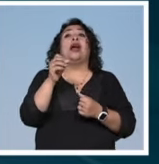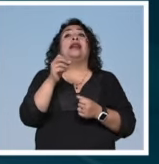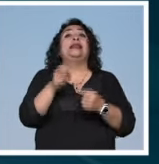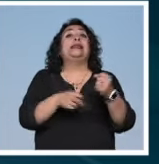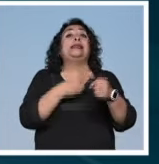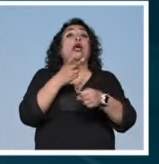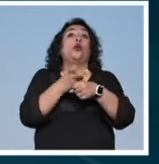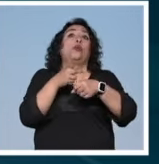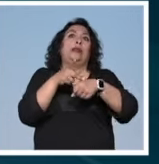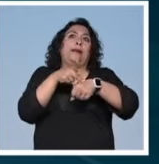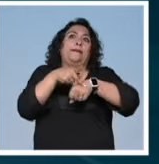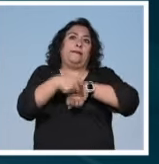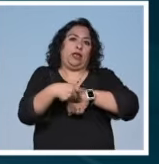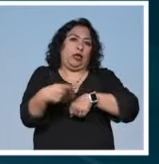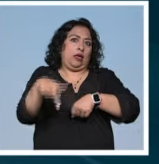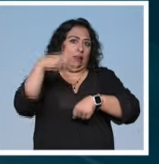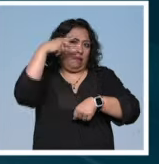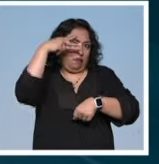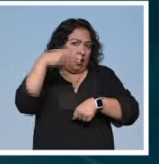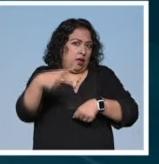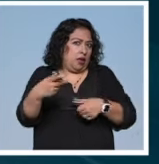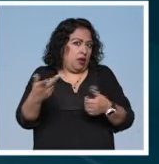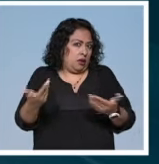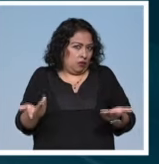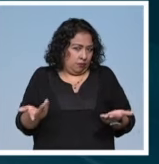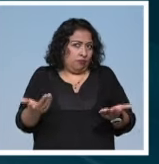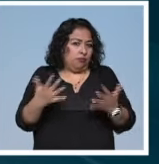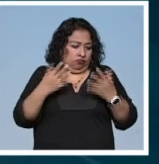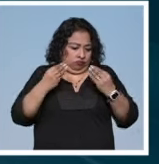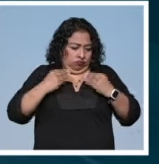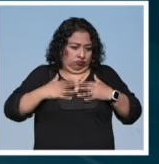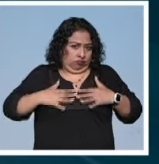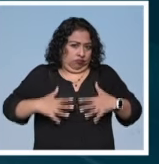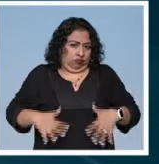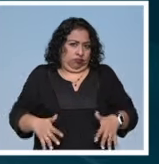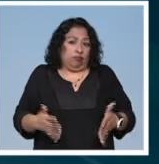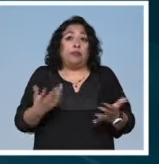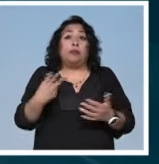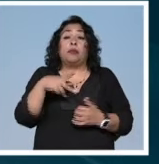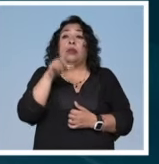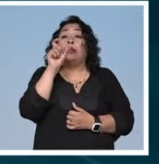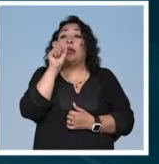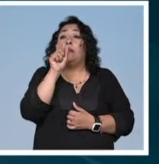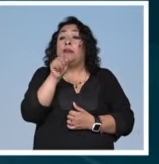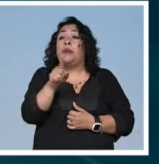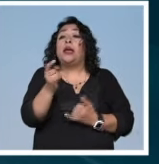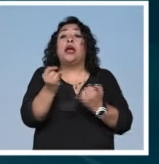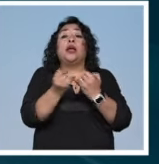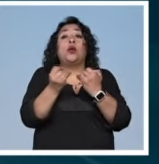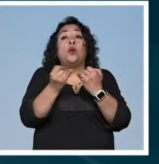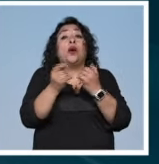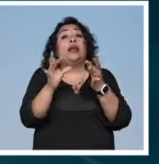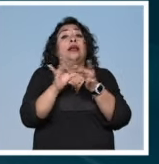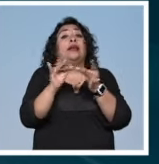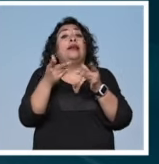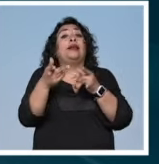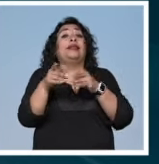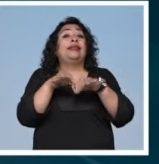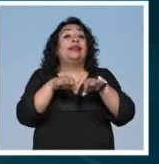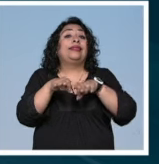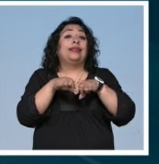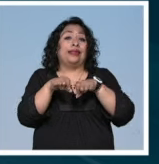segunda piel de los mexicanos, que es con lo que nos vestimos, pero además estamos hablando del